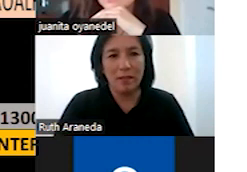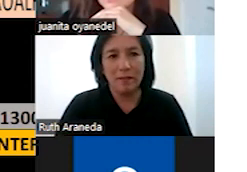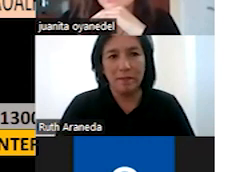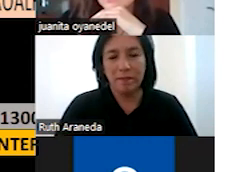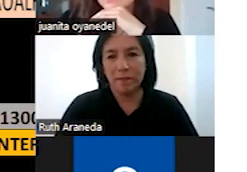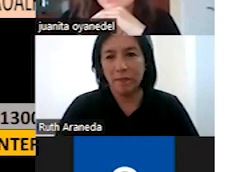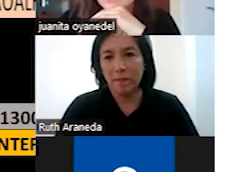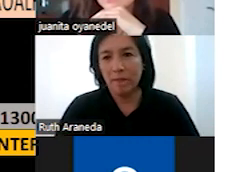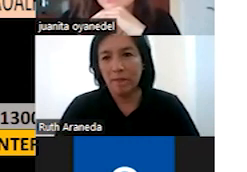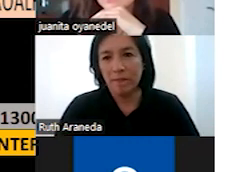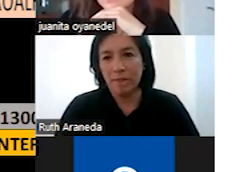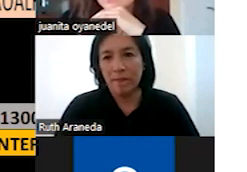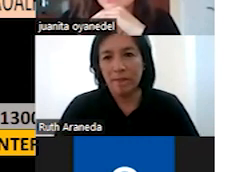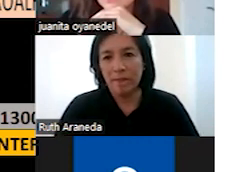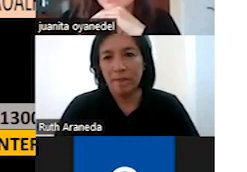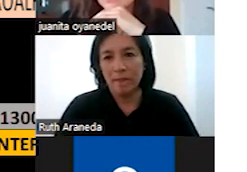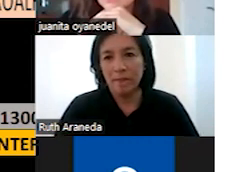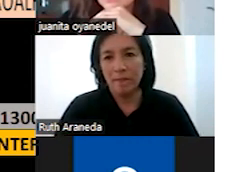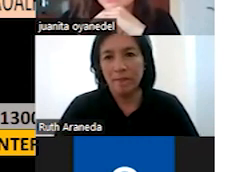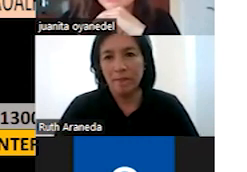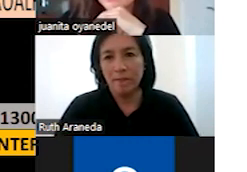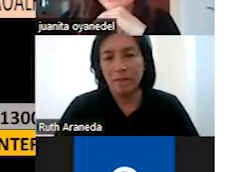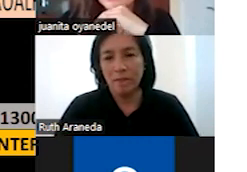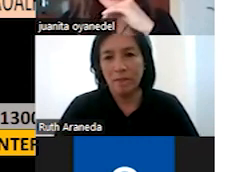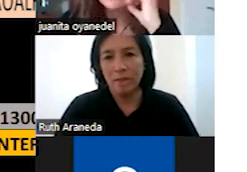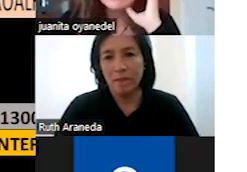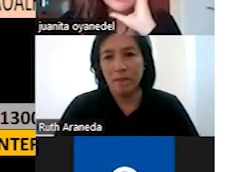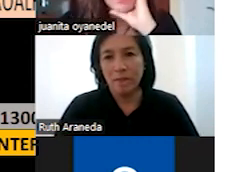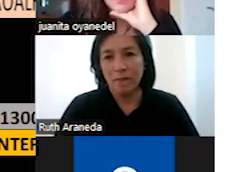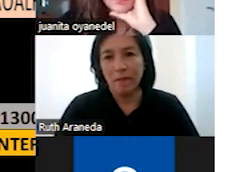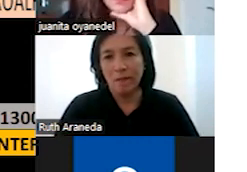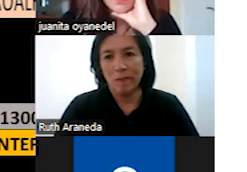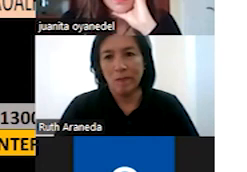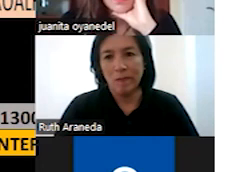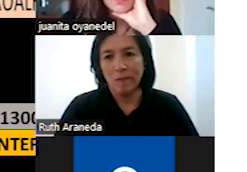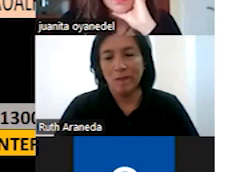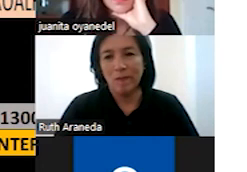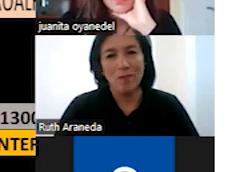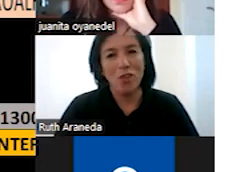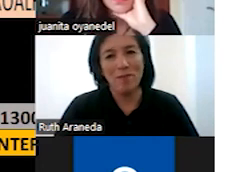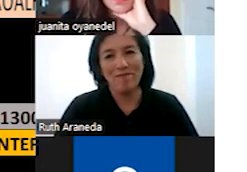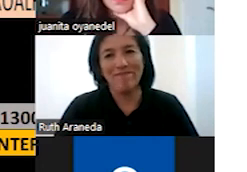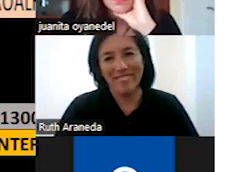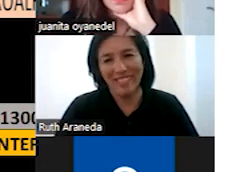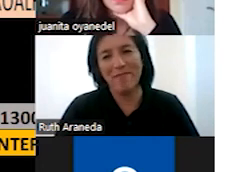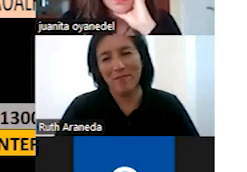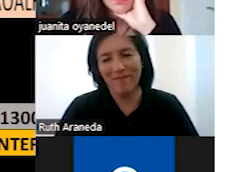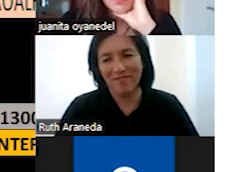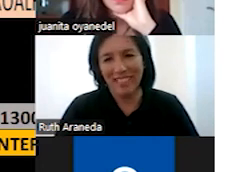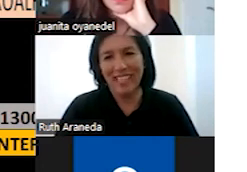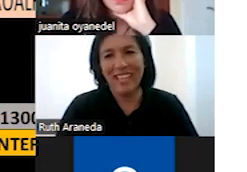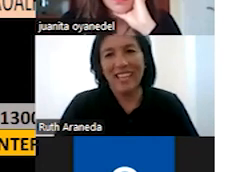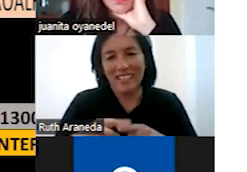pierde. Eso es por la presentación, pero en nuestra primera charla de hilos, claro, ahí no tuvimos presentación y No, ahí